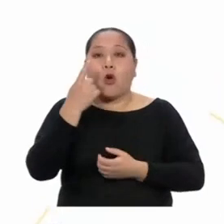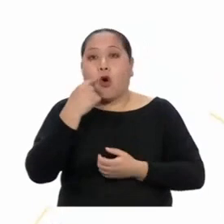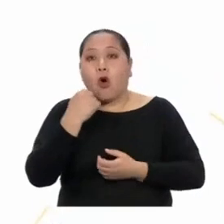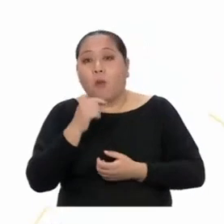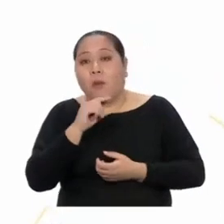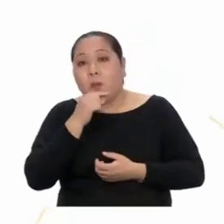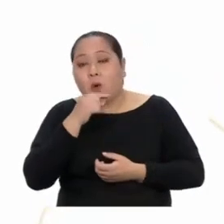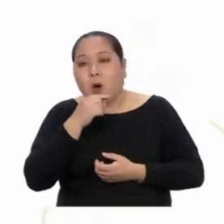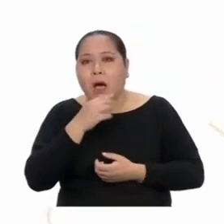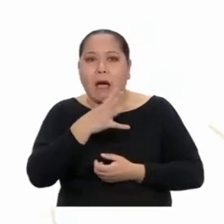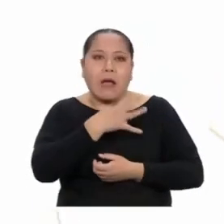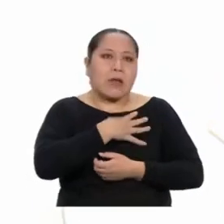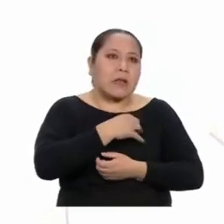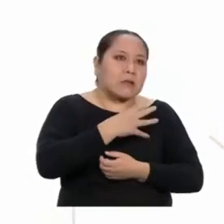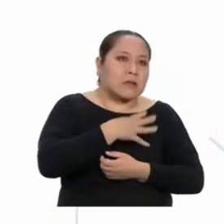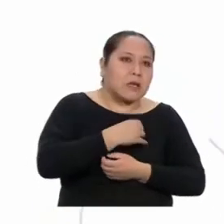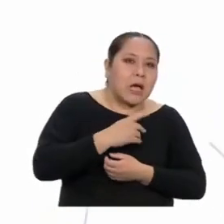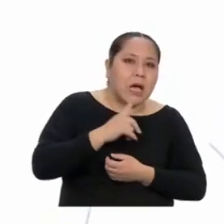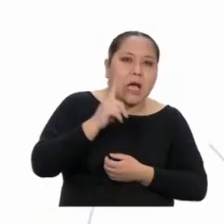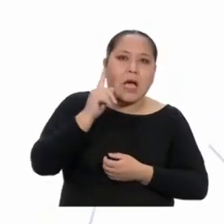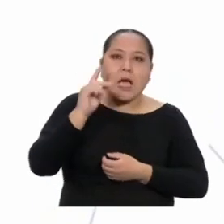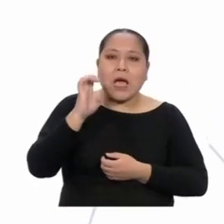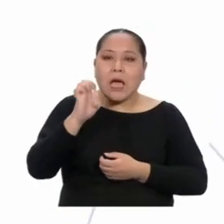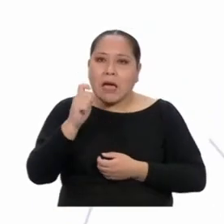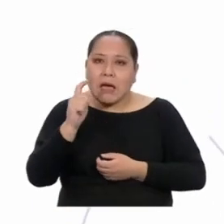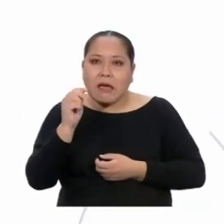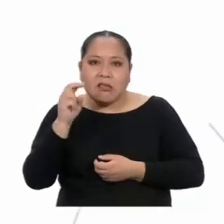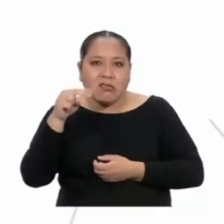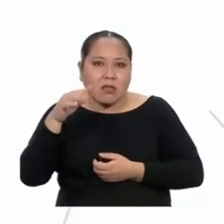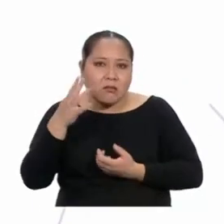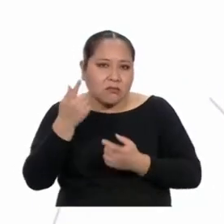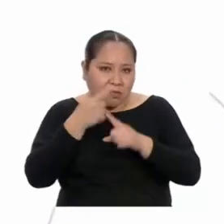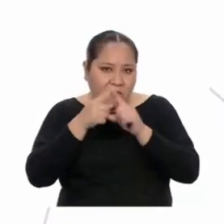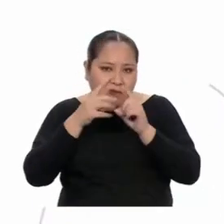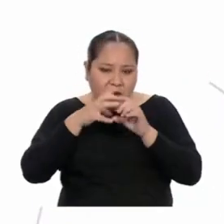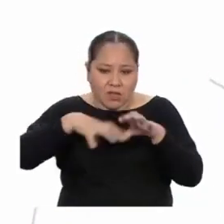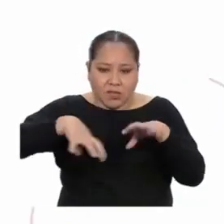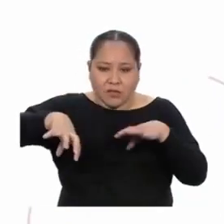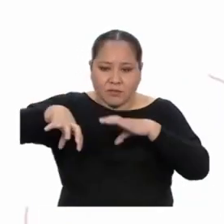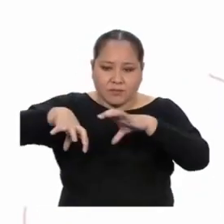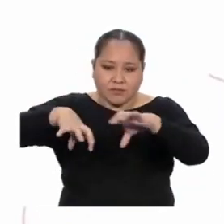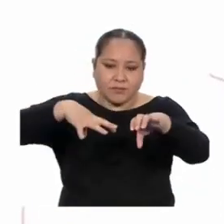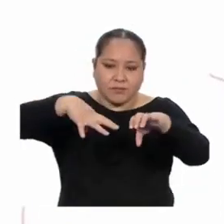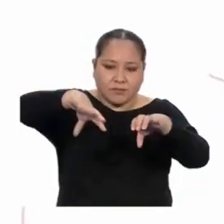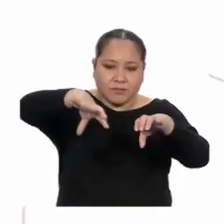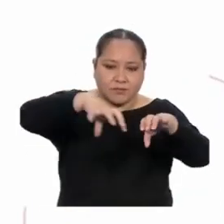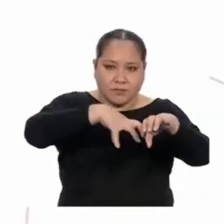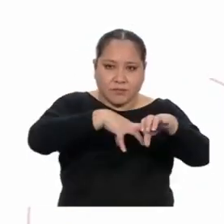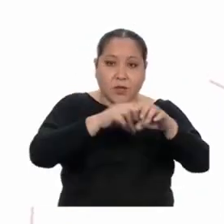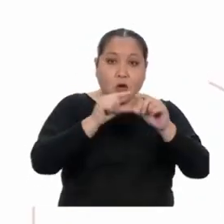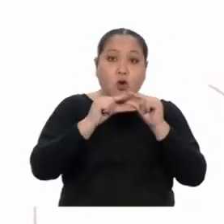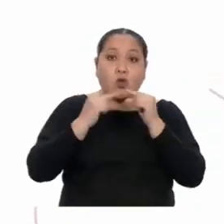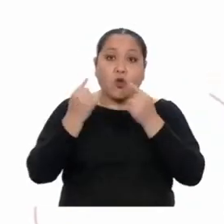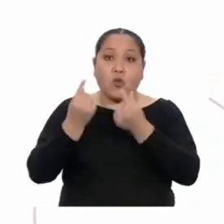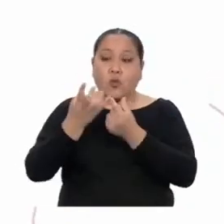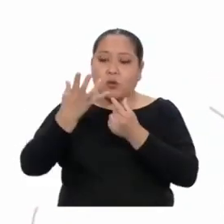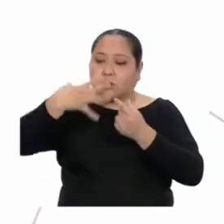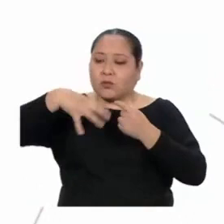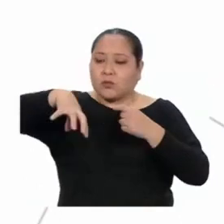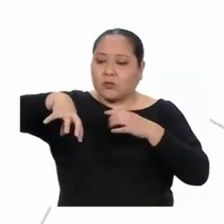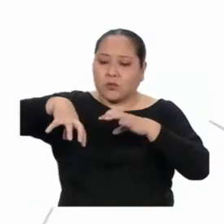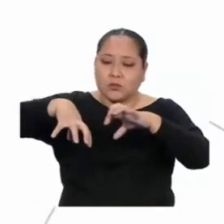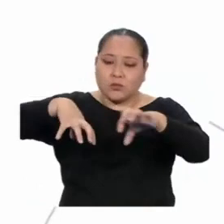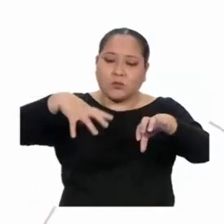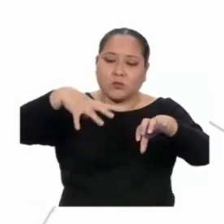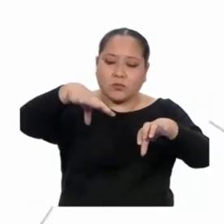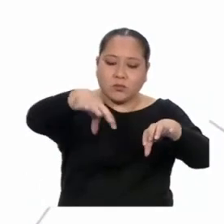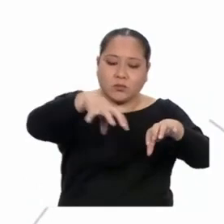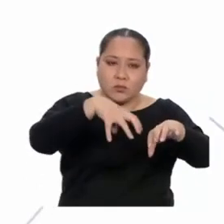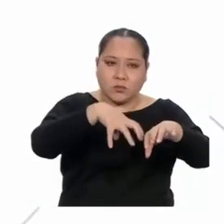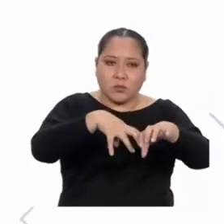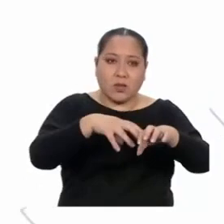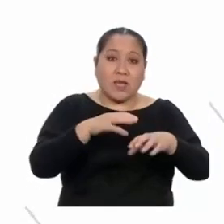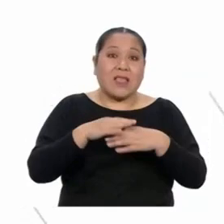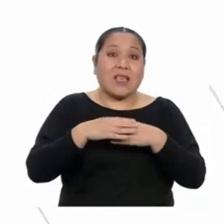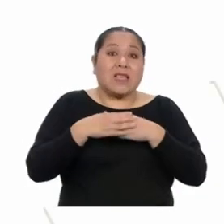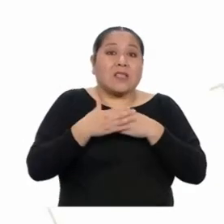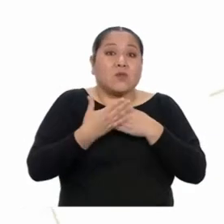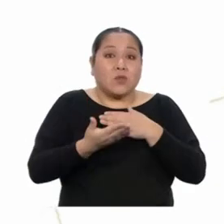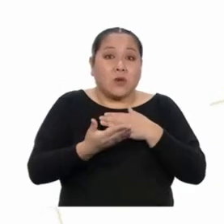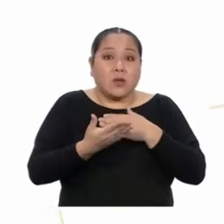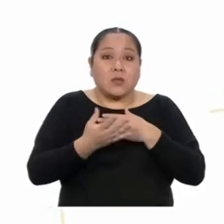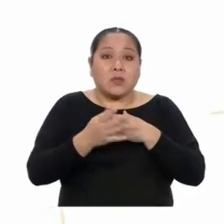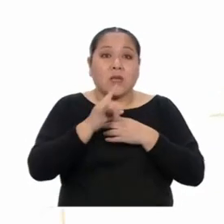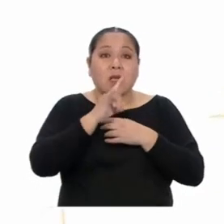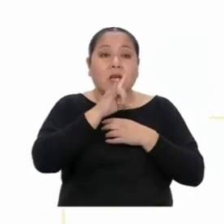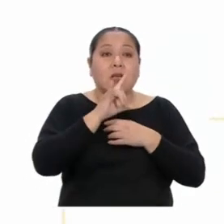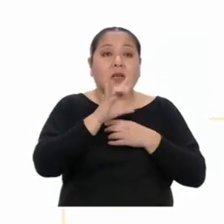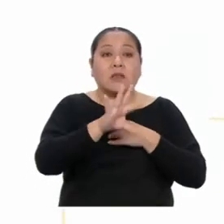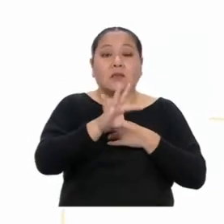edad, etnia, etc. Este método divide a la población en grupos. Y luego, utiliza un